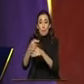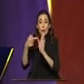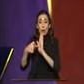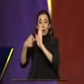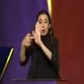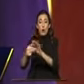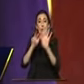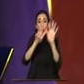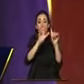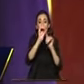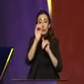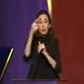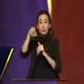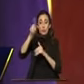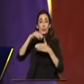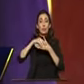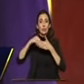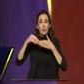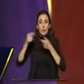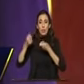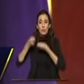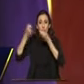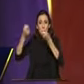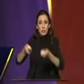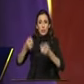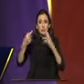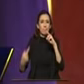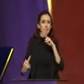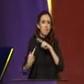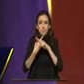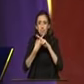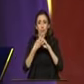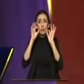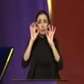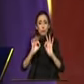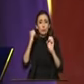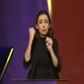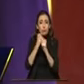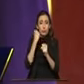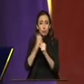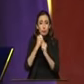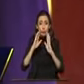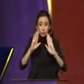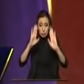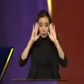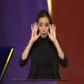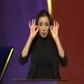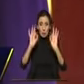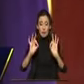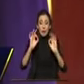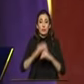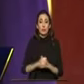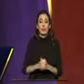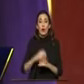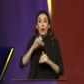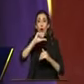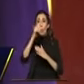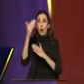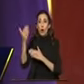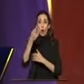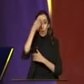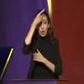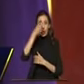800 millones de dólares, lo cual impactará enormemente en la generación de empleo. Otro conjunto de